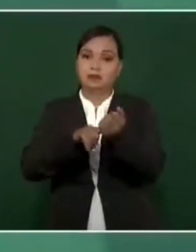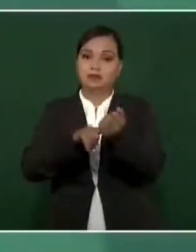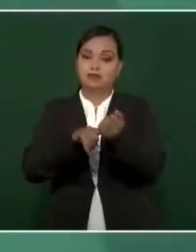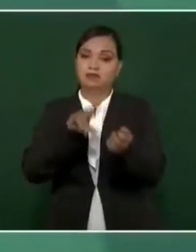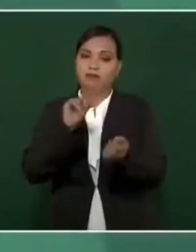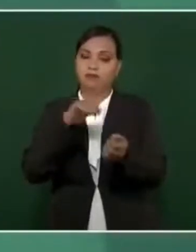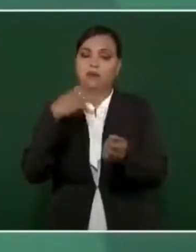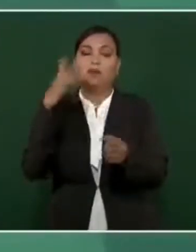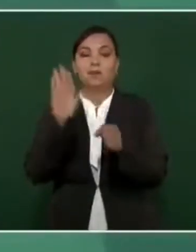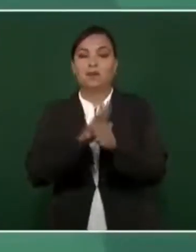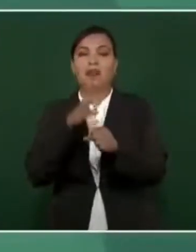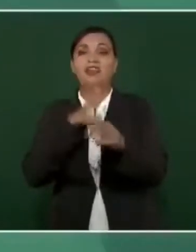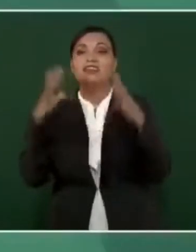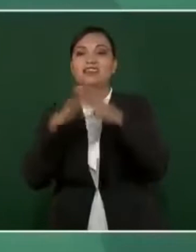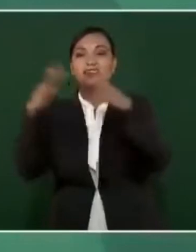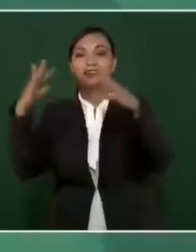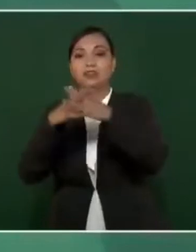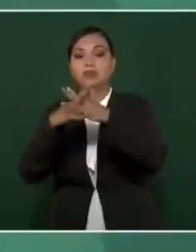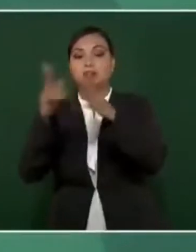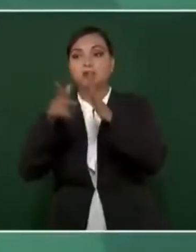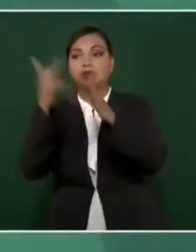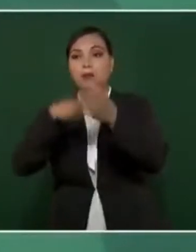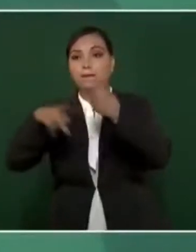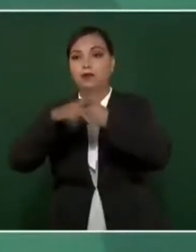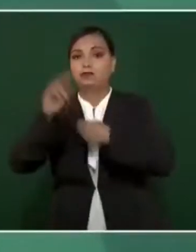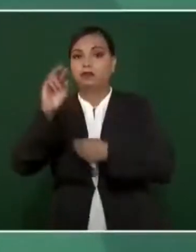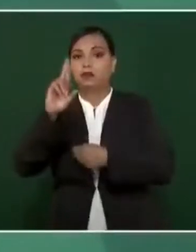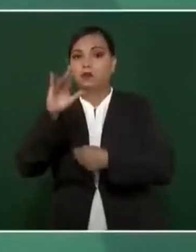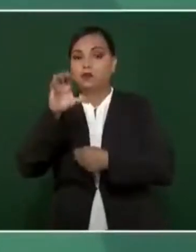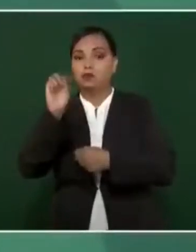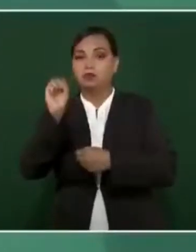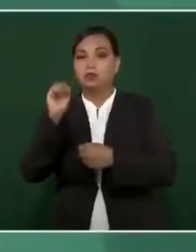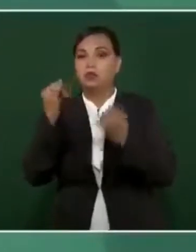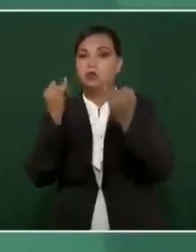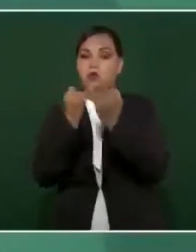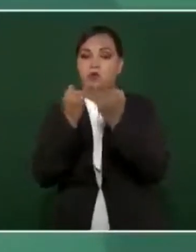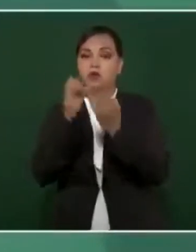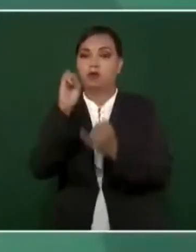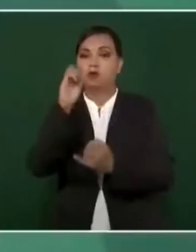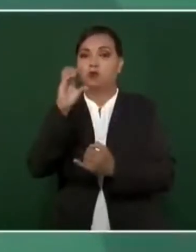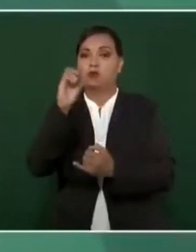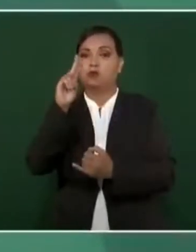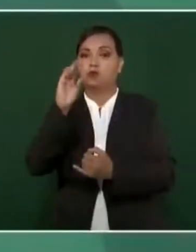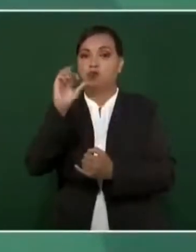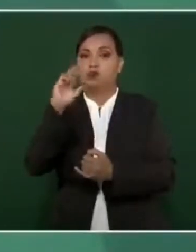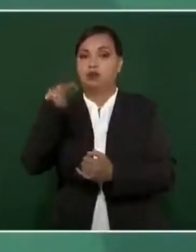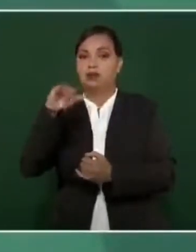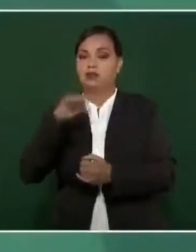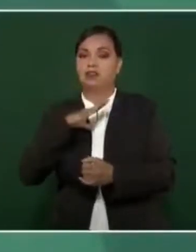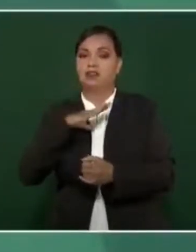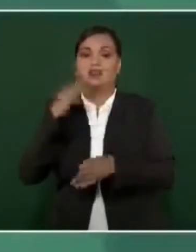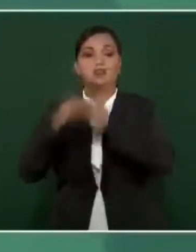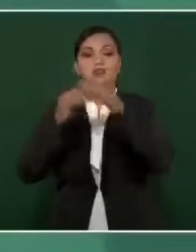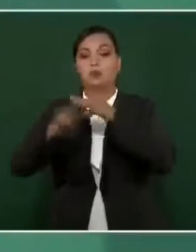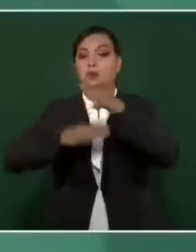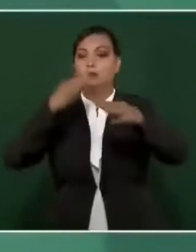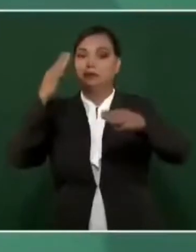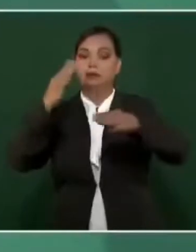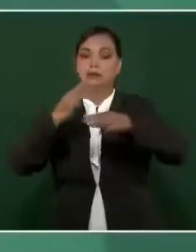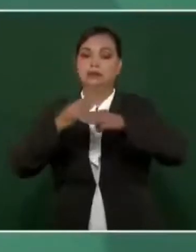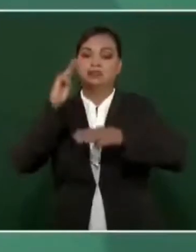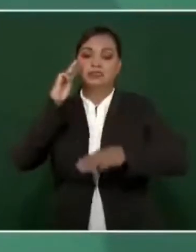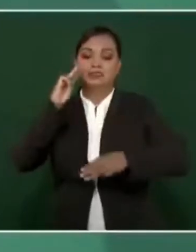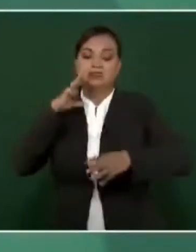que afectó a todo el mundo. Por eso estamos insistiendo en que se busque el